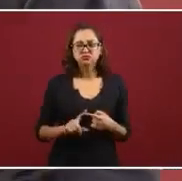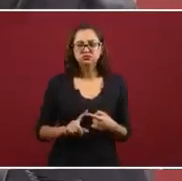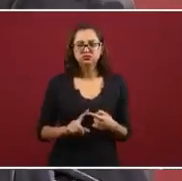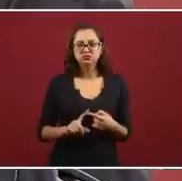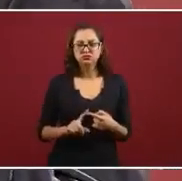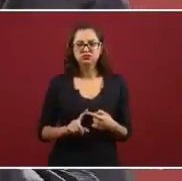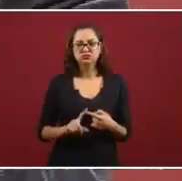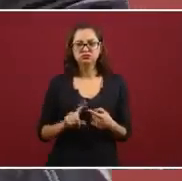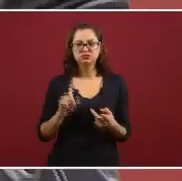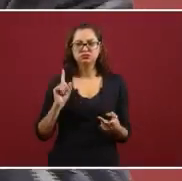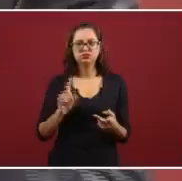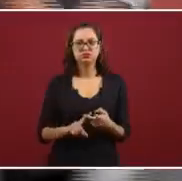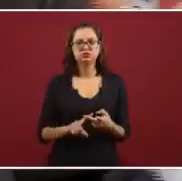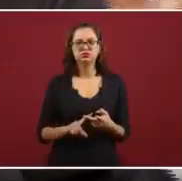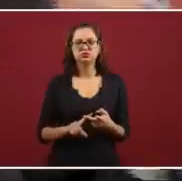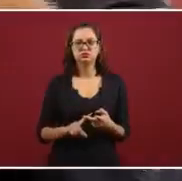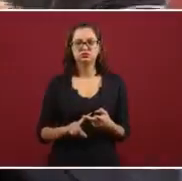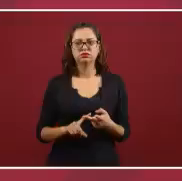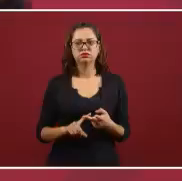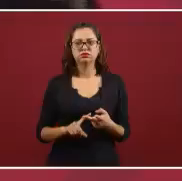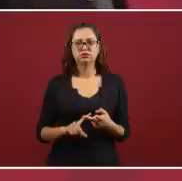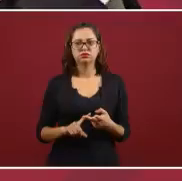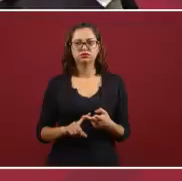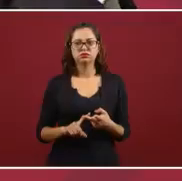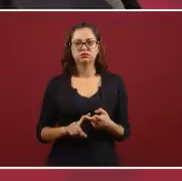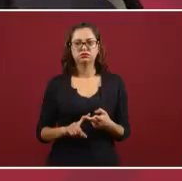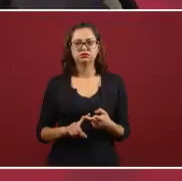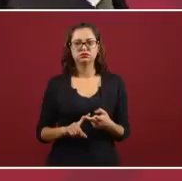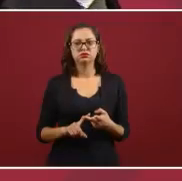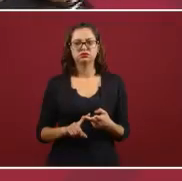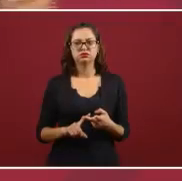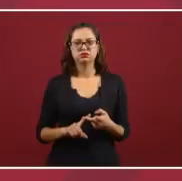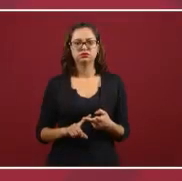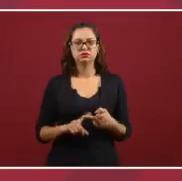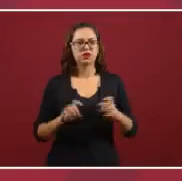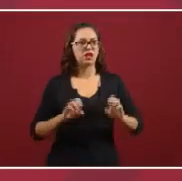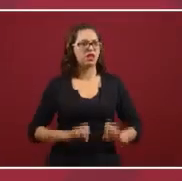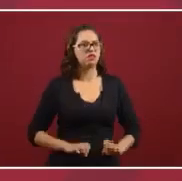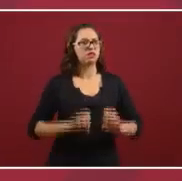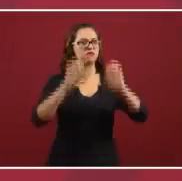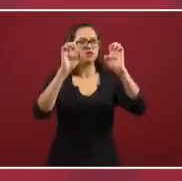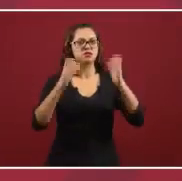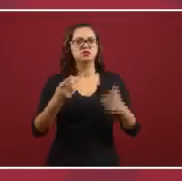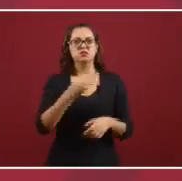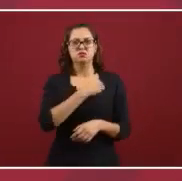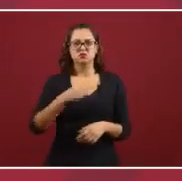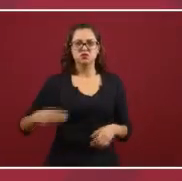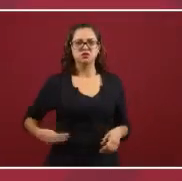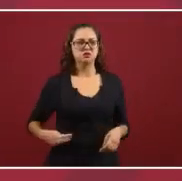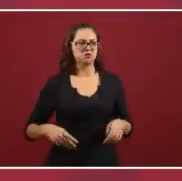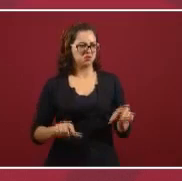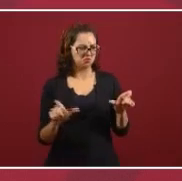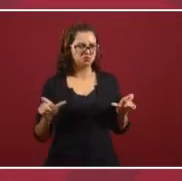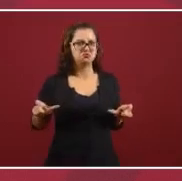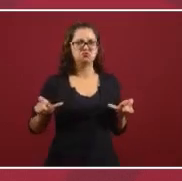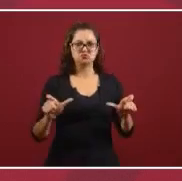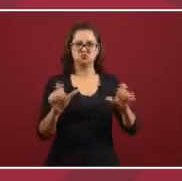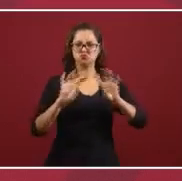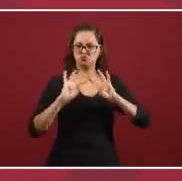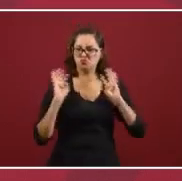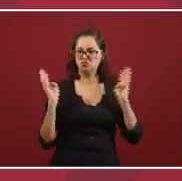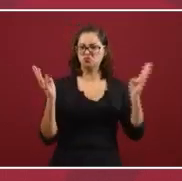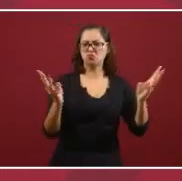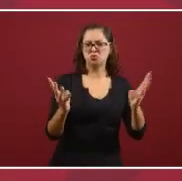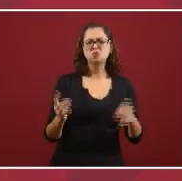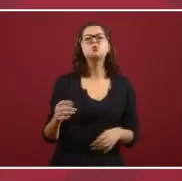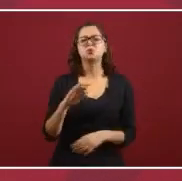de tomar todos los palacios municipales, que lo